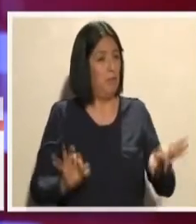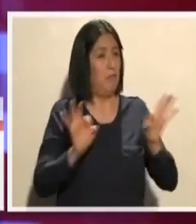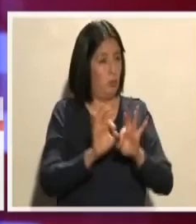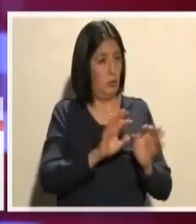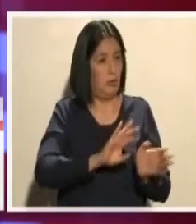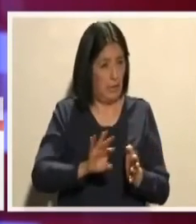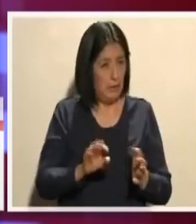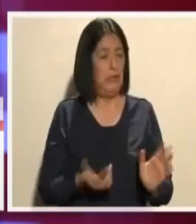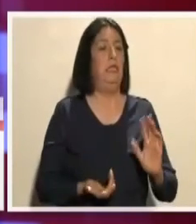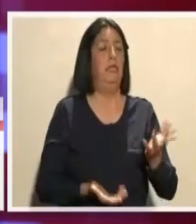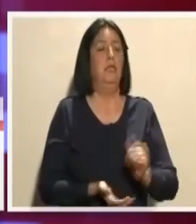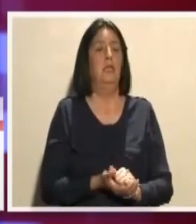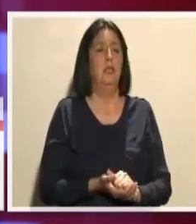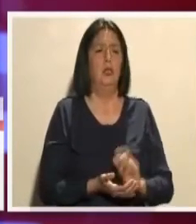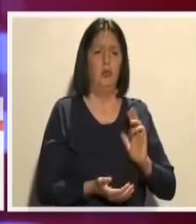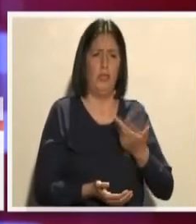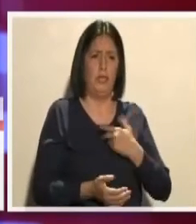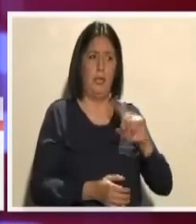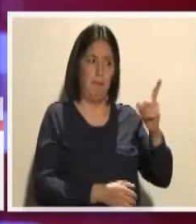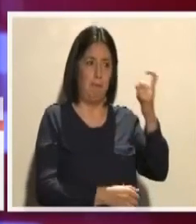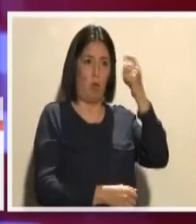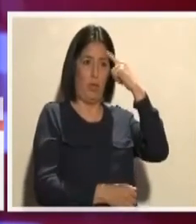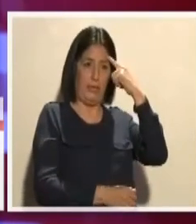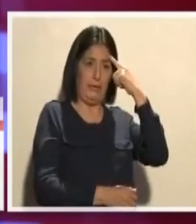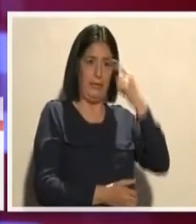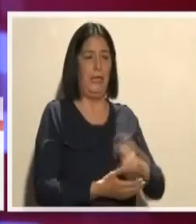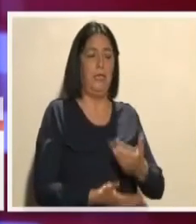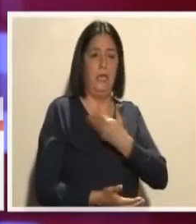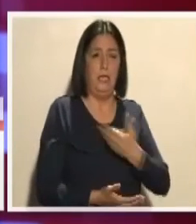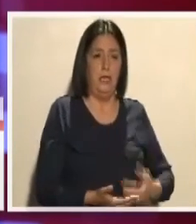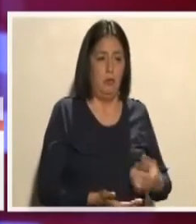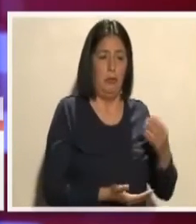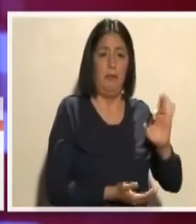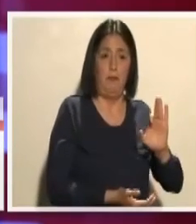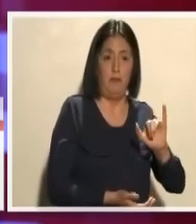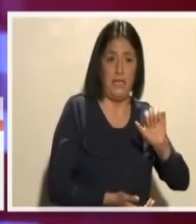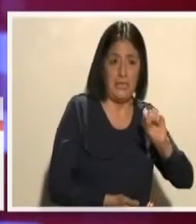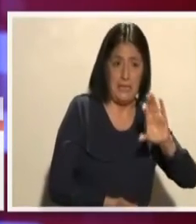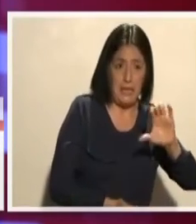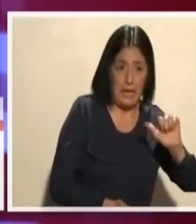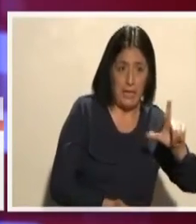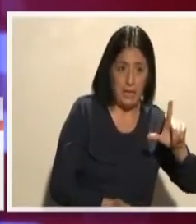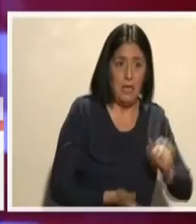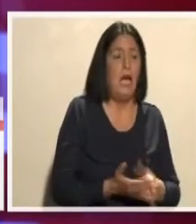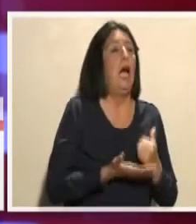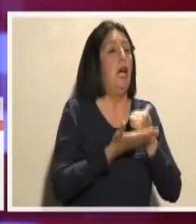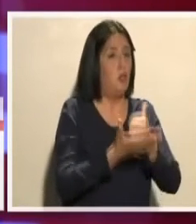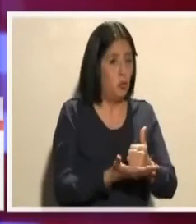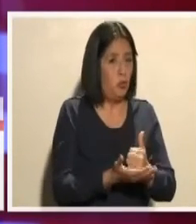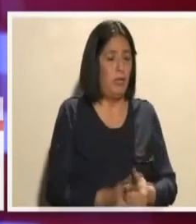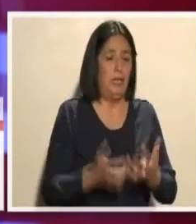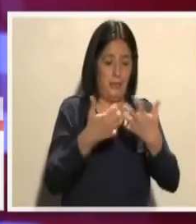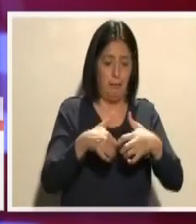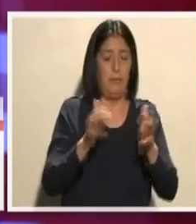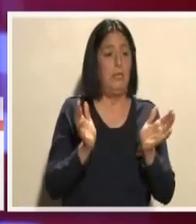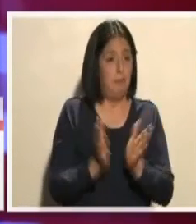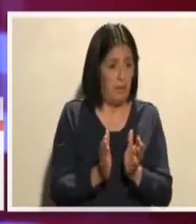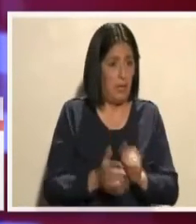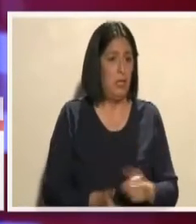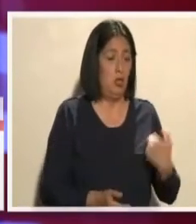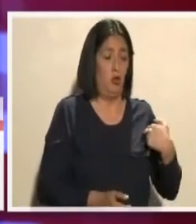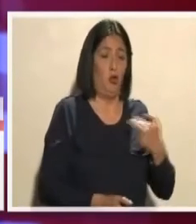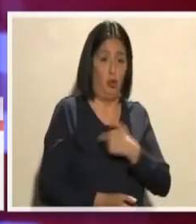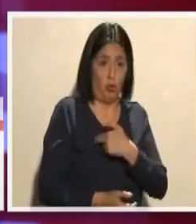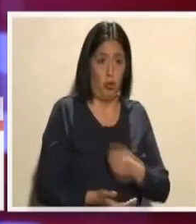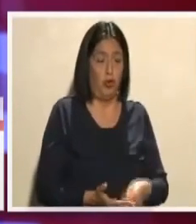importante. Nuestras políticas fiscales ayudan a las pequeñas empresas. La tasa de impuestos que estamos